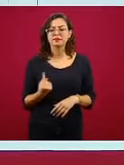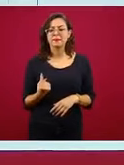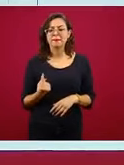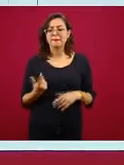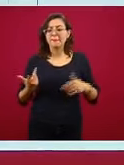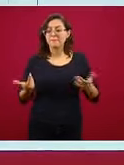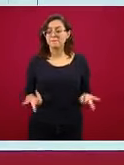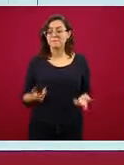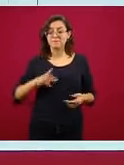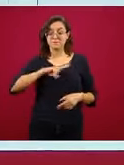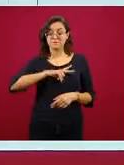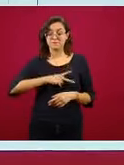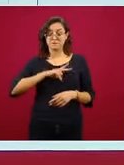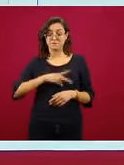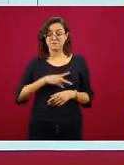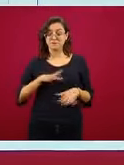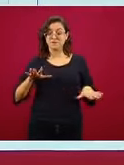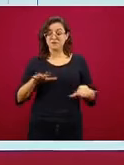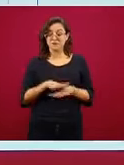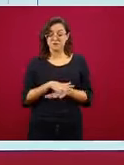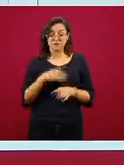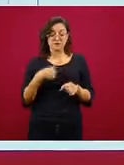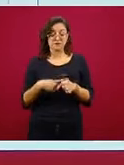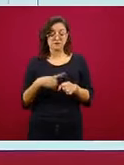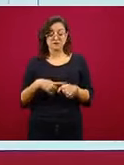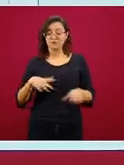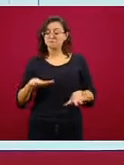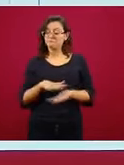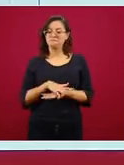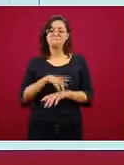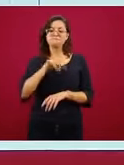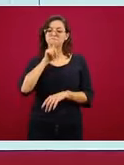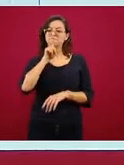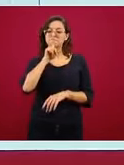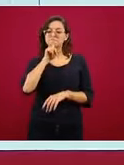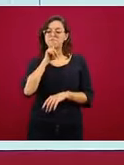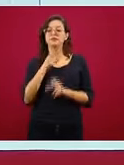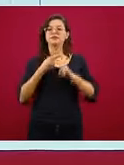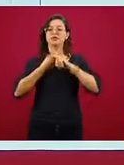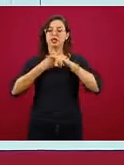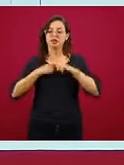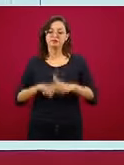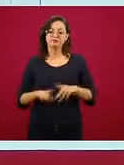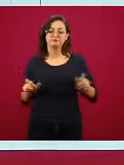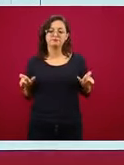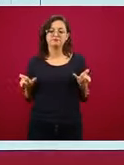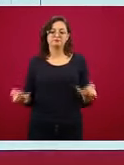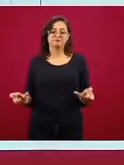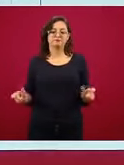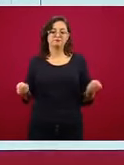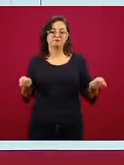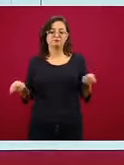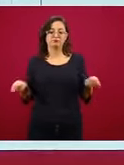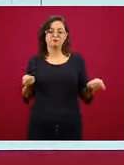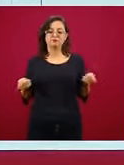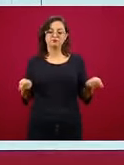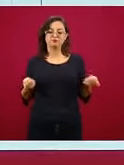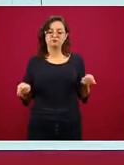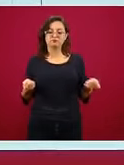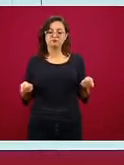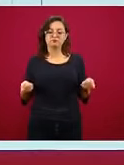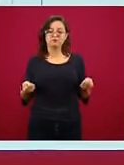porque haya cambiado el virus, no porque haya cambiado la enfermedad, porque aquí se instrumentaron medidas de control, el